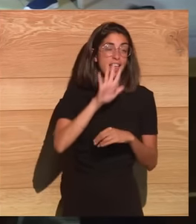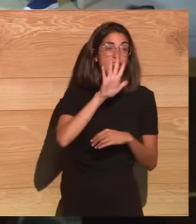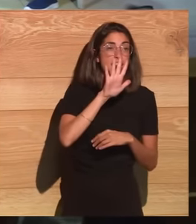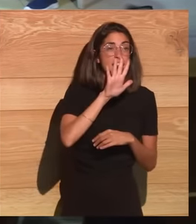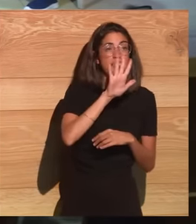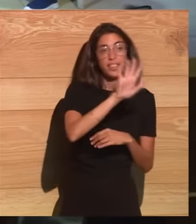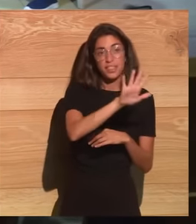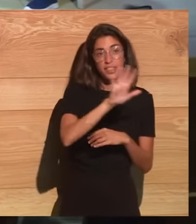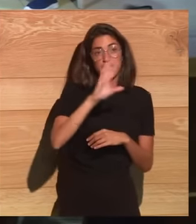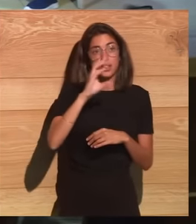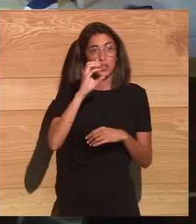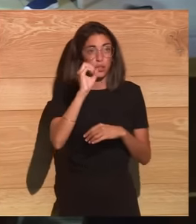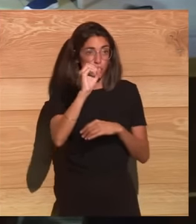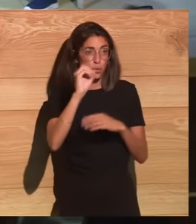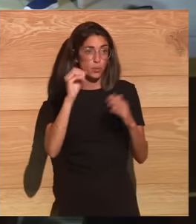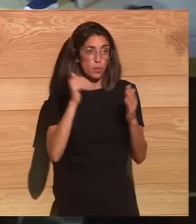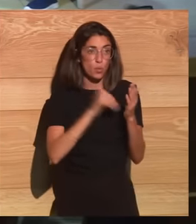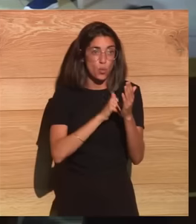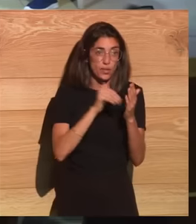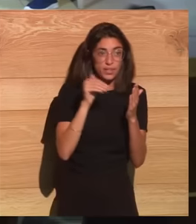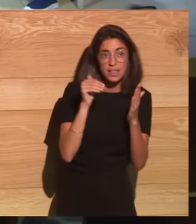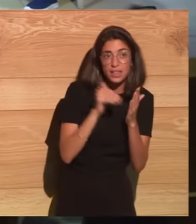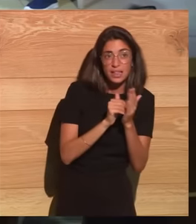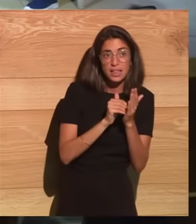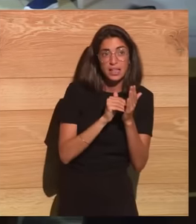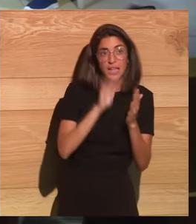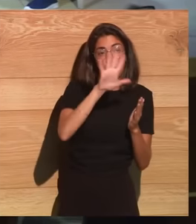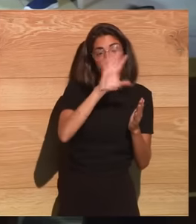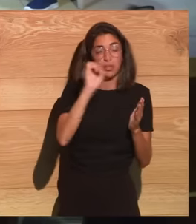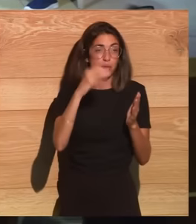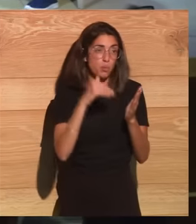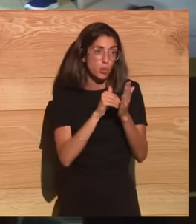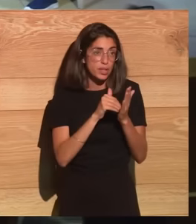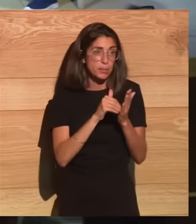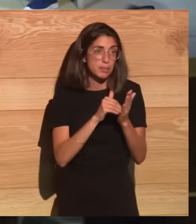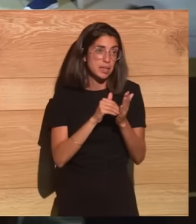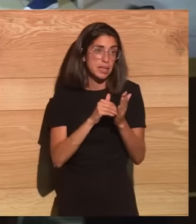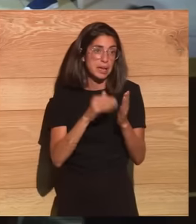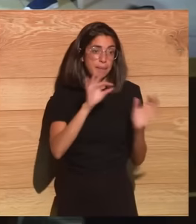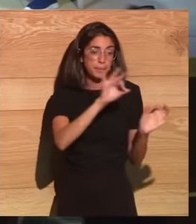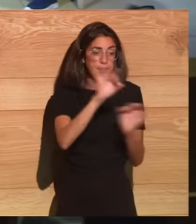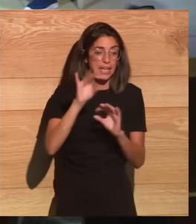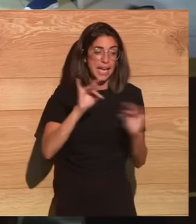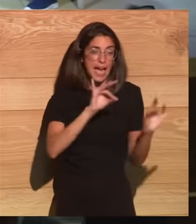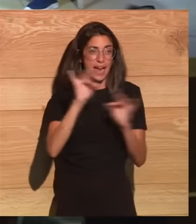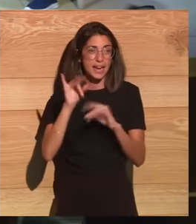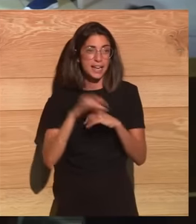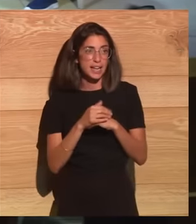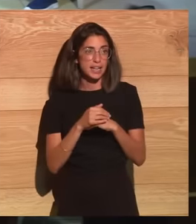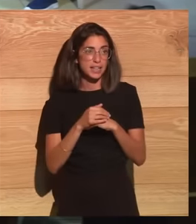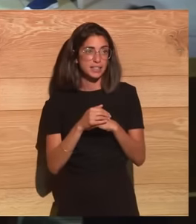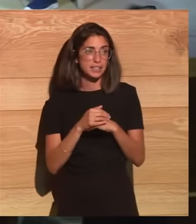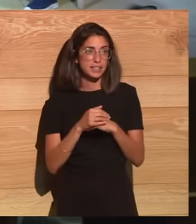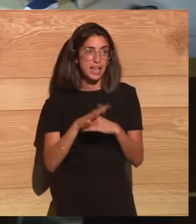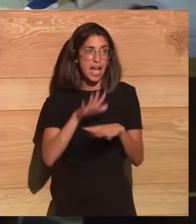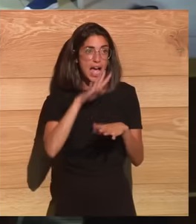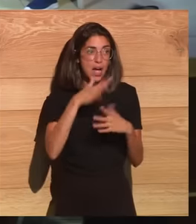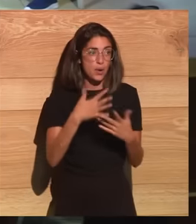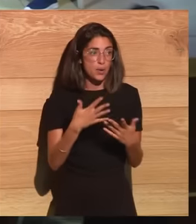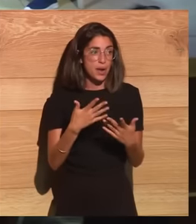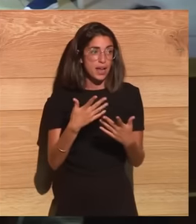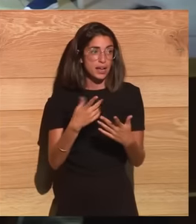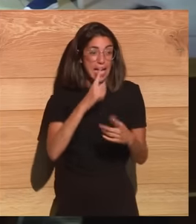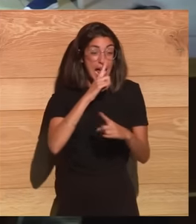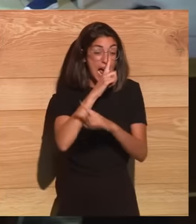playa que se van por sumideros de gente que ha hecho la croqueta. Creo que es este el dato, ¿no? Estoy buscando, Juan, la cantidad de purpurina que se usa al año en el mundo. Juan, que estamos en lo